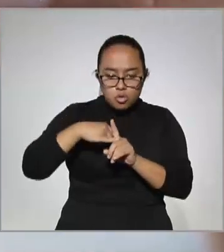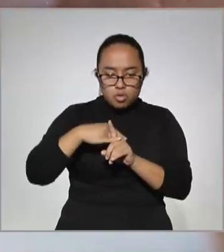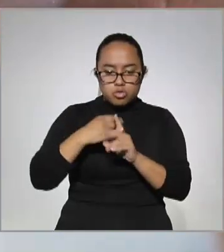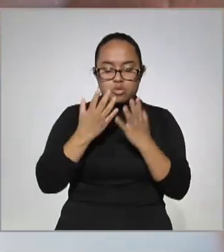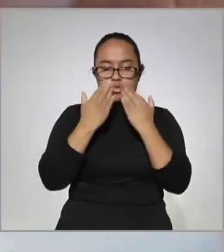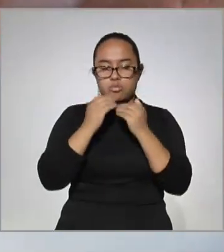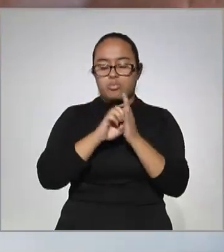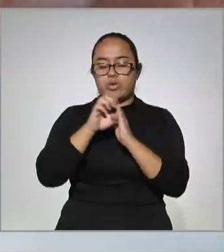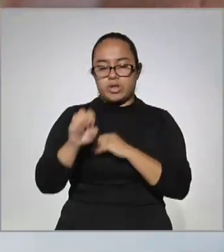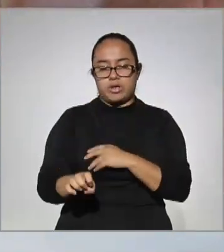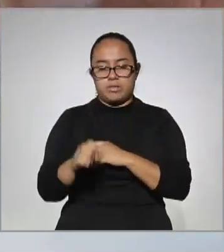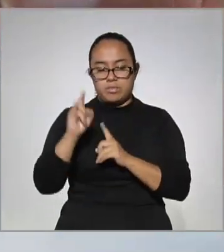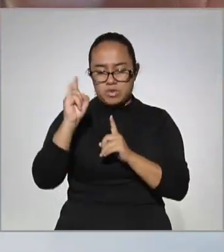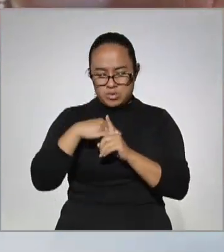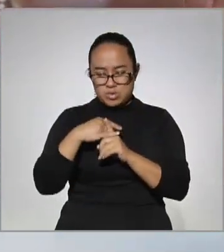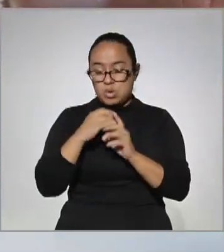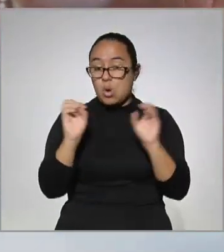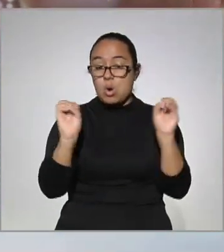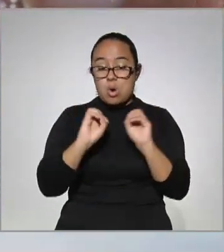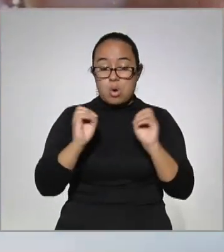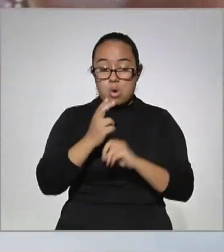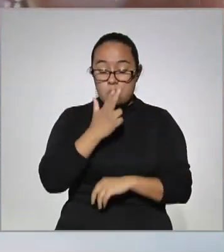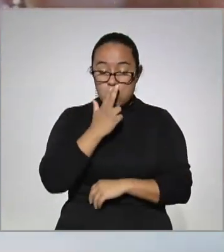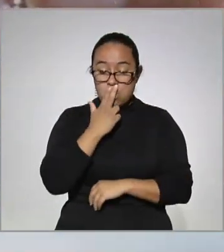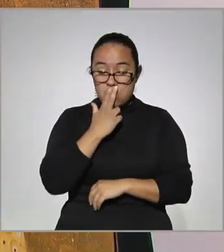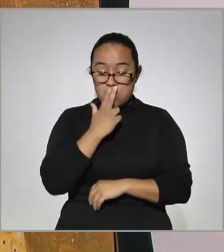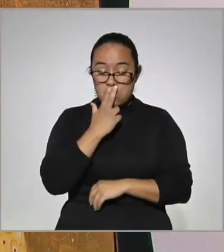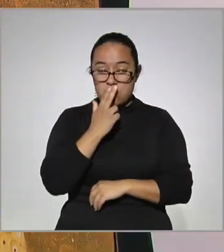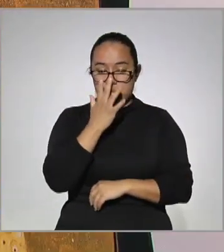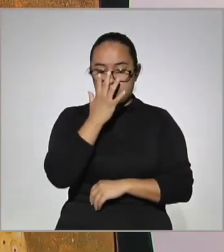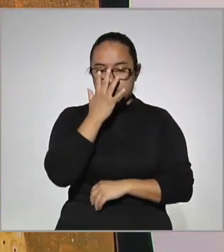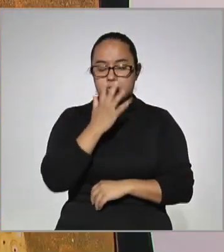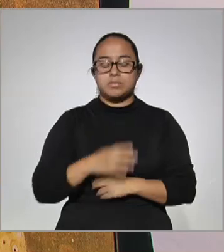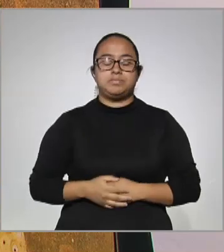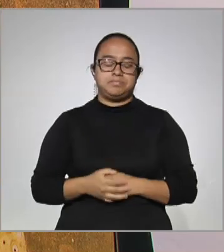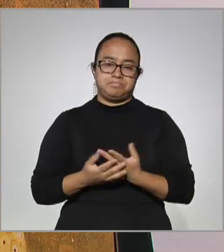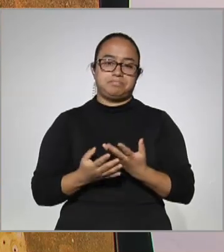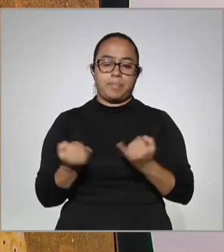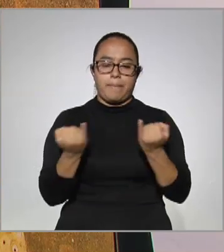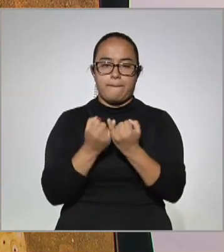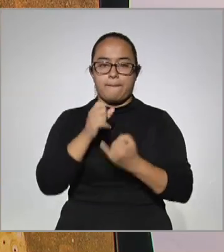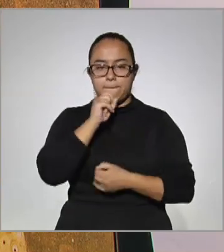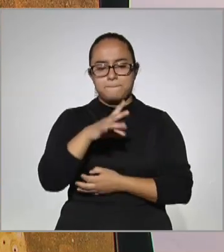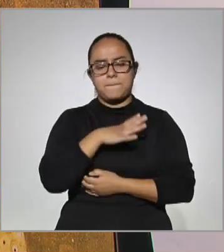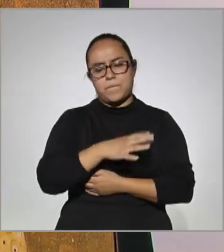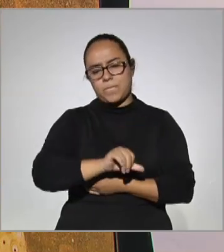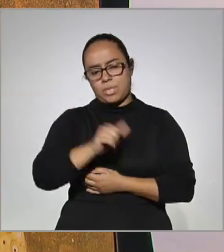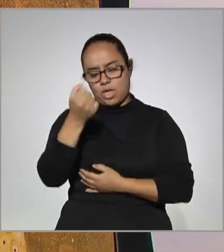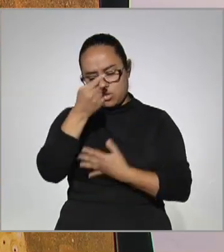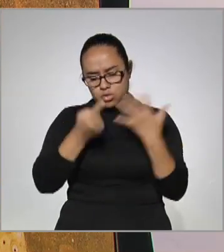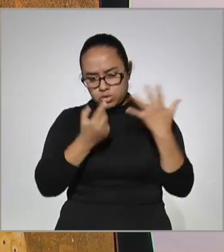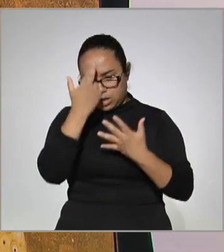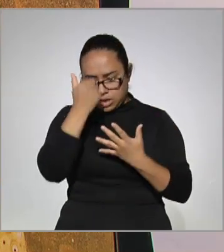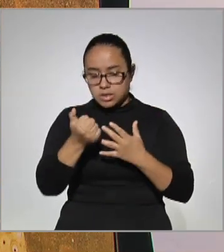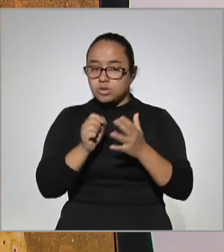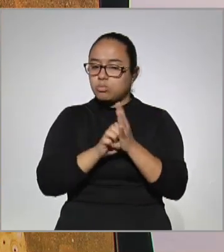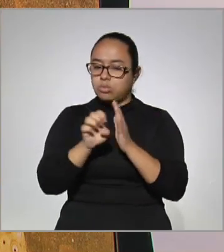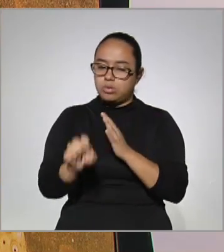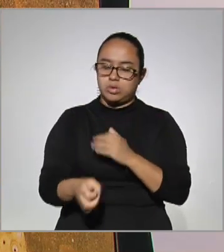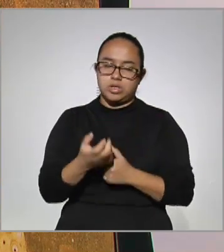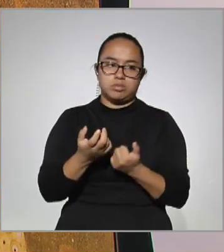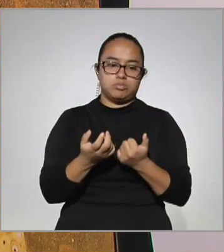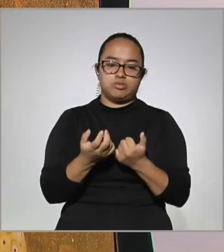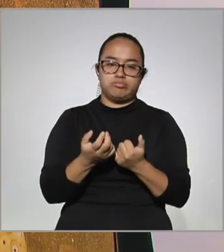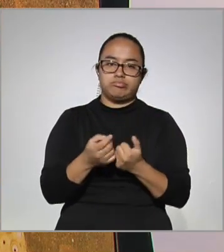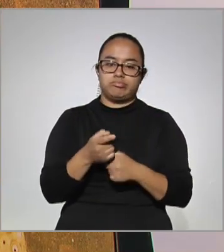prevención como es el preservativo o condón. También tenemos otros factores, como puede ser el